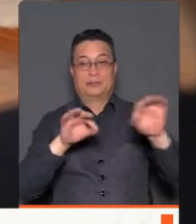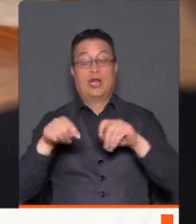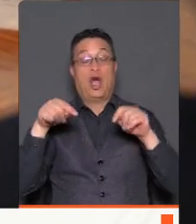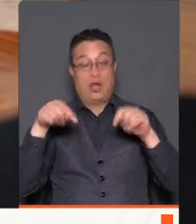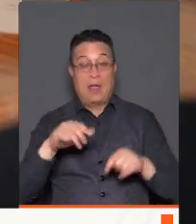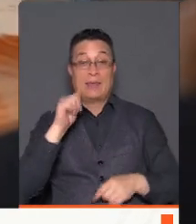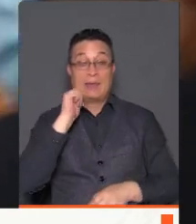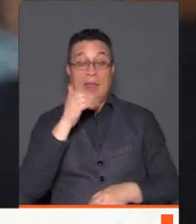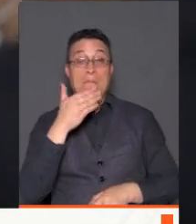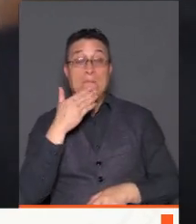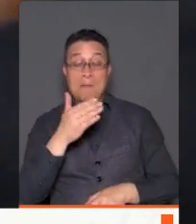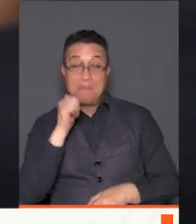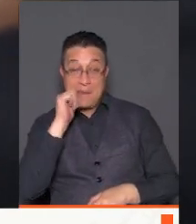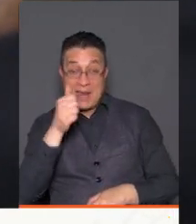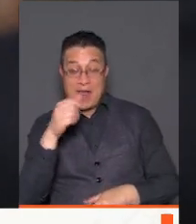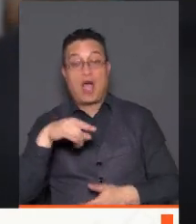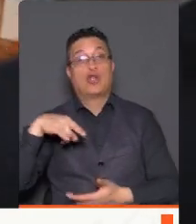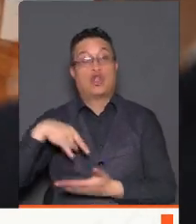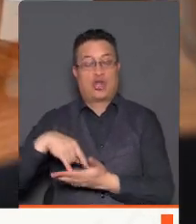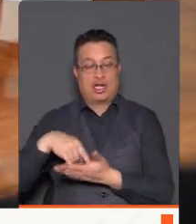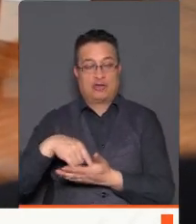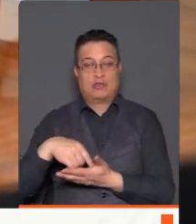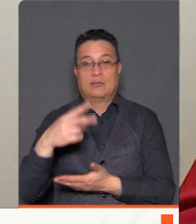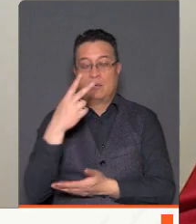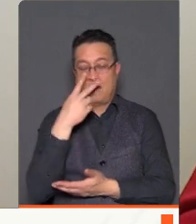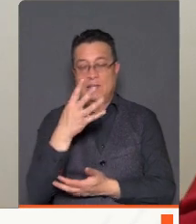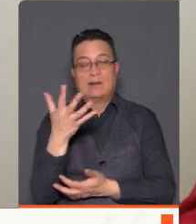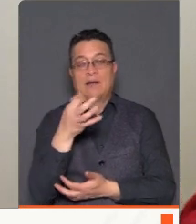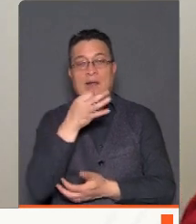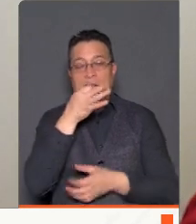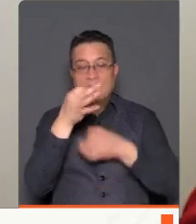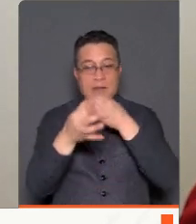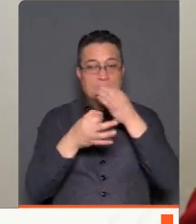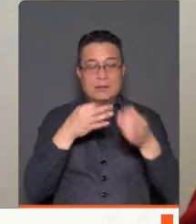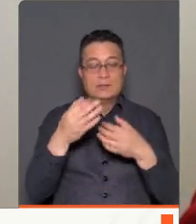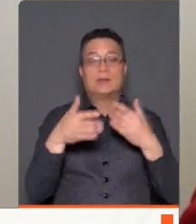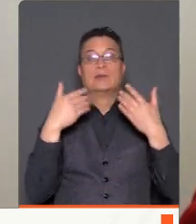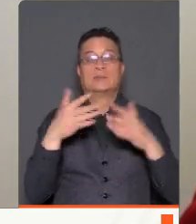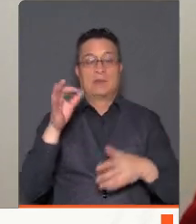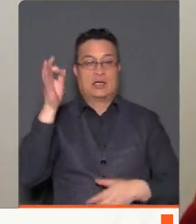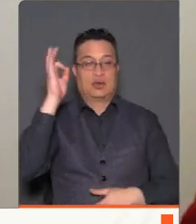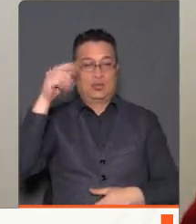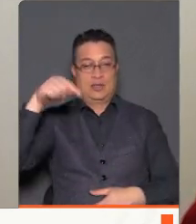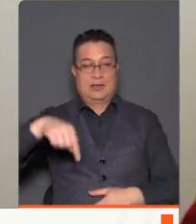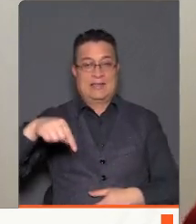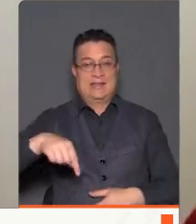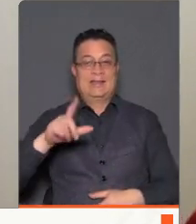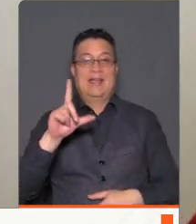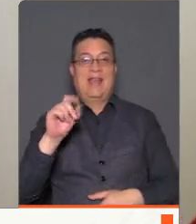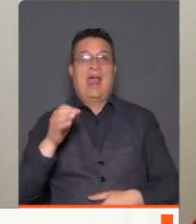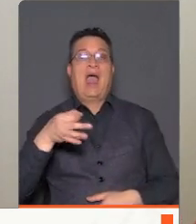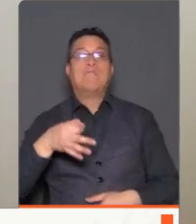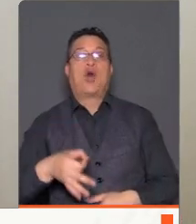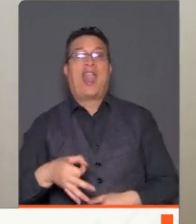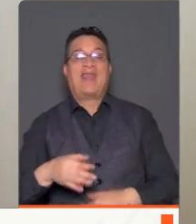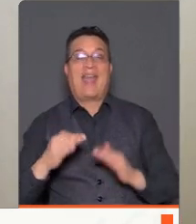mañana en el Congreso en la cita. Vamos a pasar a revisar las reacciones que surgieron después de esta reunión aquí en el Palacio de la Moneda.